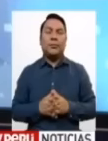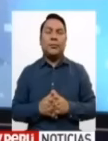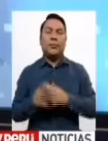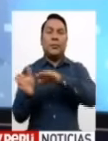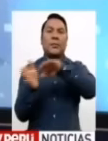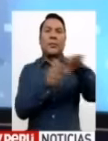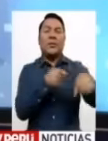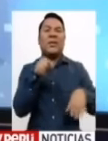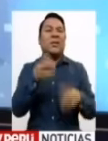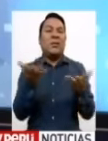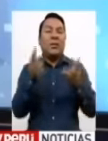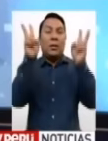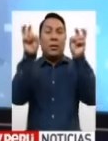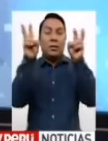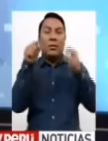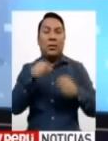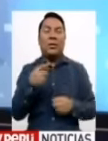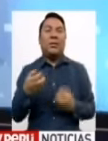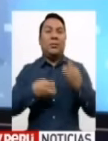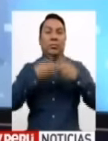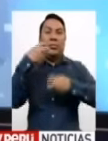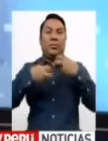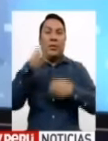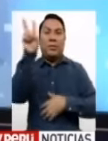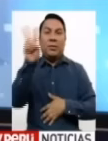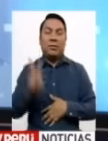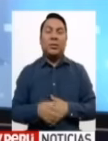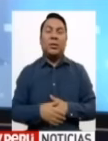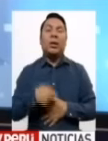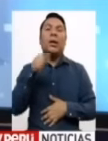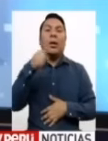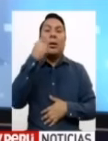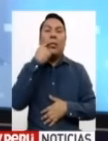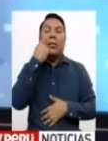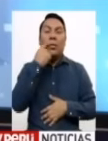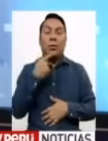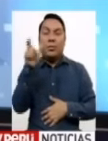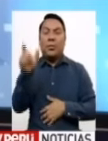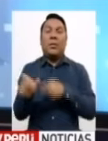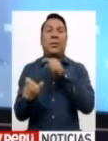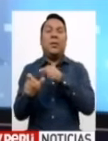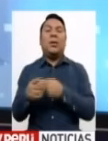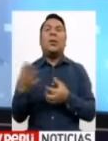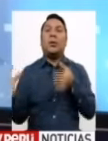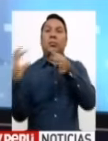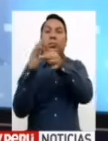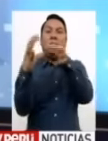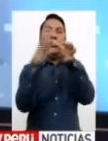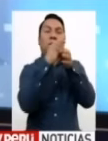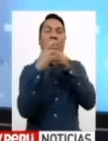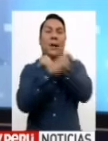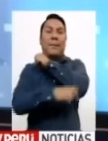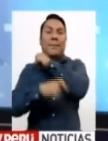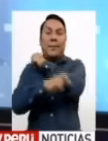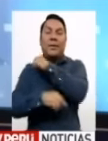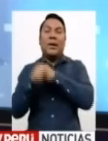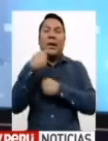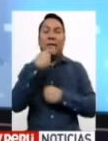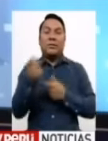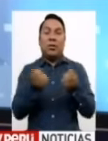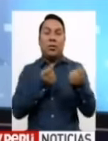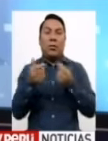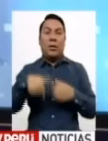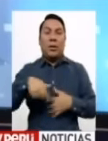Bien, y sobre el tema, sobre la crisis en Venezuela, el ministro de Relaciones Exteriores, Ricardo Luna, afirmó que el gobierno del Perú evalúa